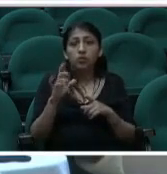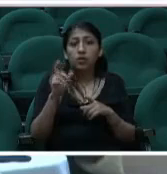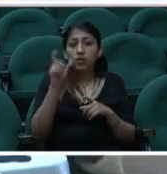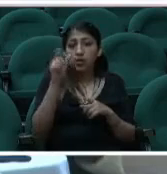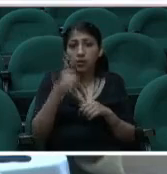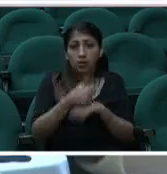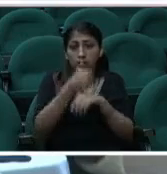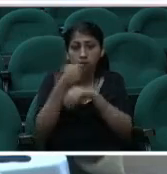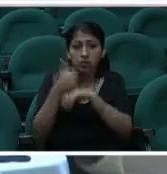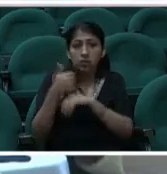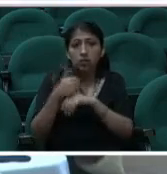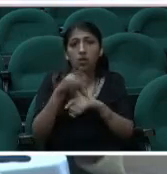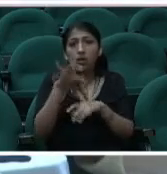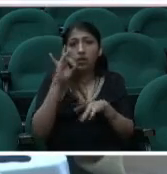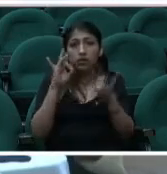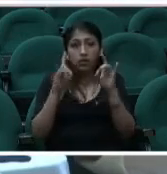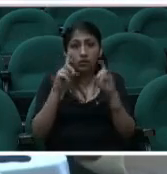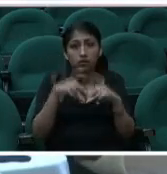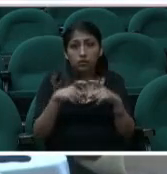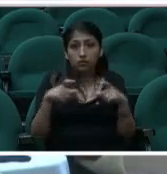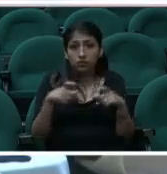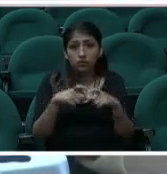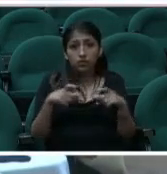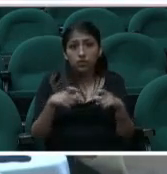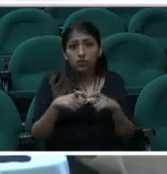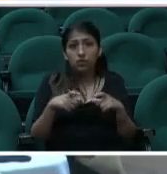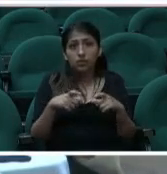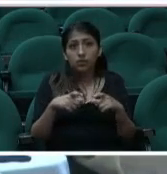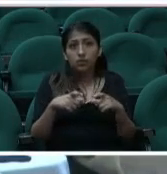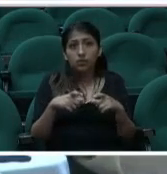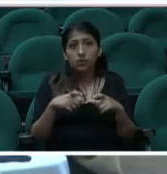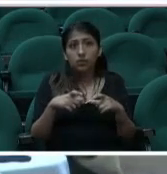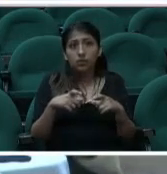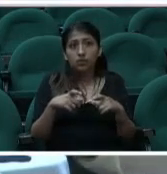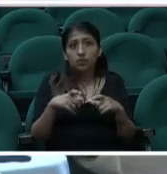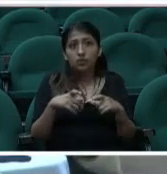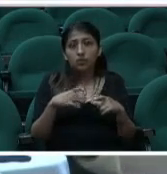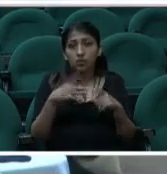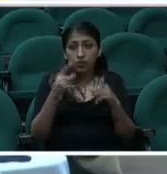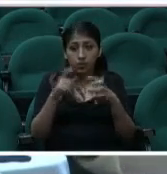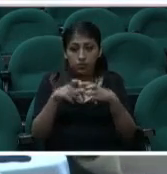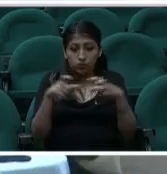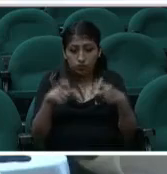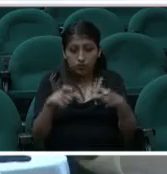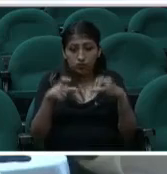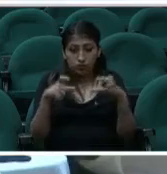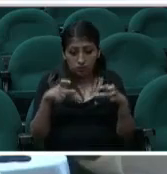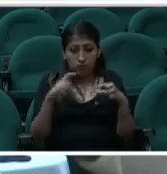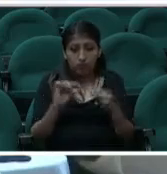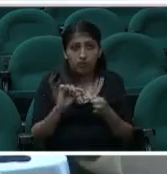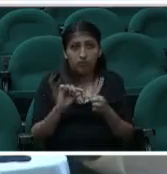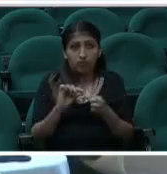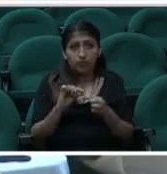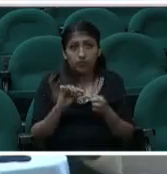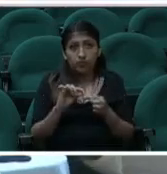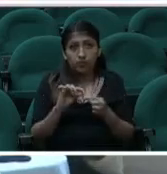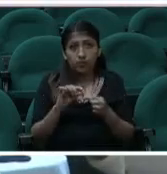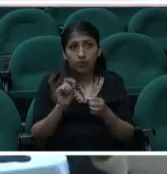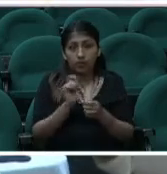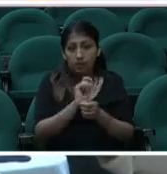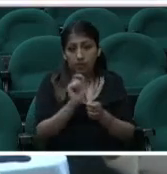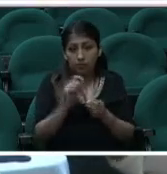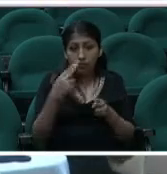instante va a elegir un sobre si por favor esta indicación el candidato coge el sobre lo por favor